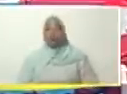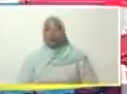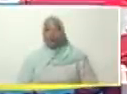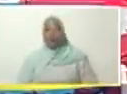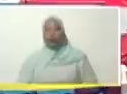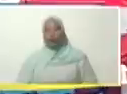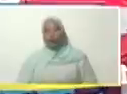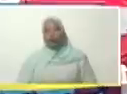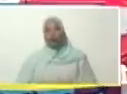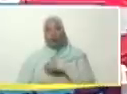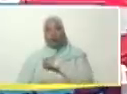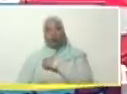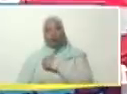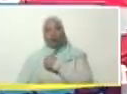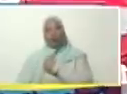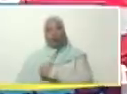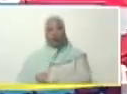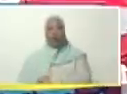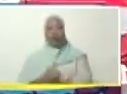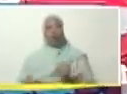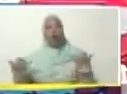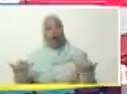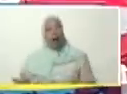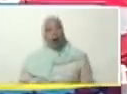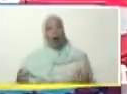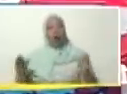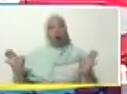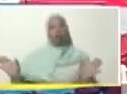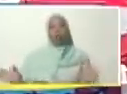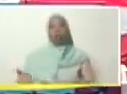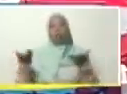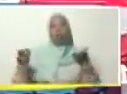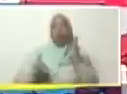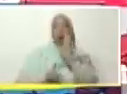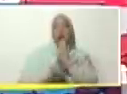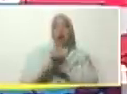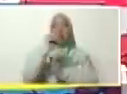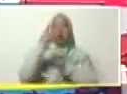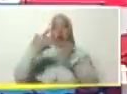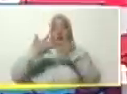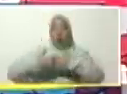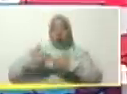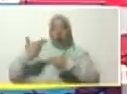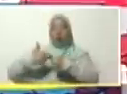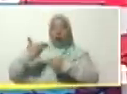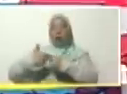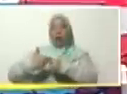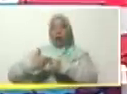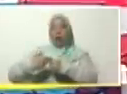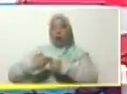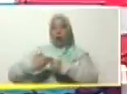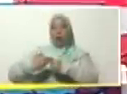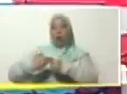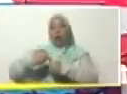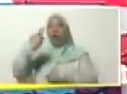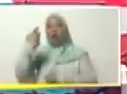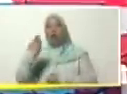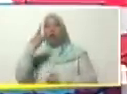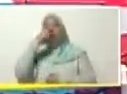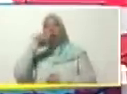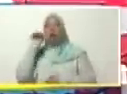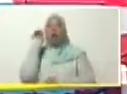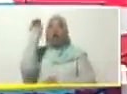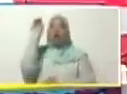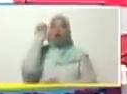le toca impulsar los proyectos para la Venezuela potencia gasífera, que vamos a hacer en los años que están por